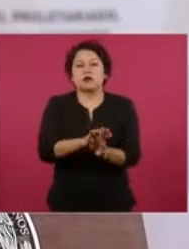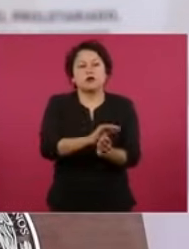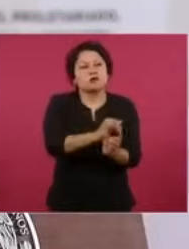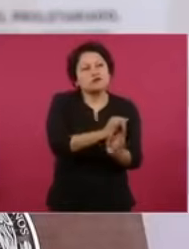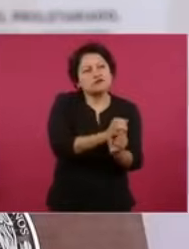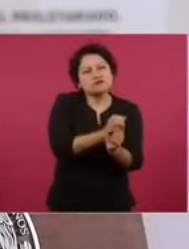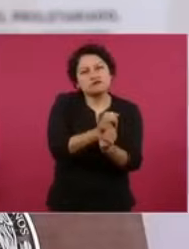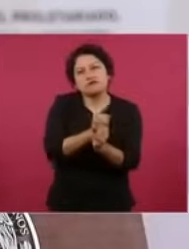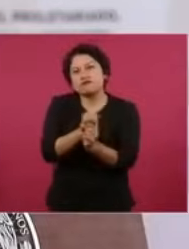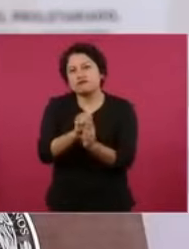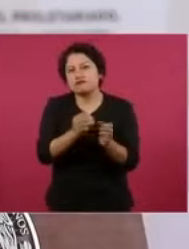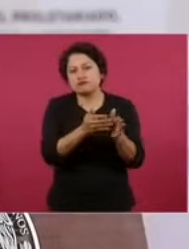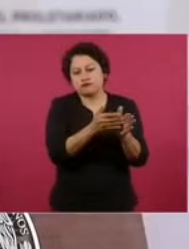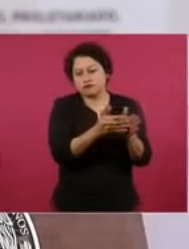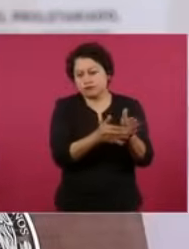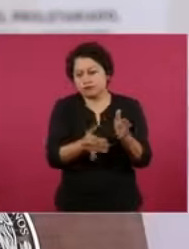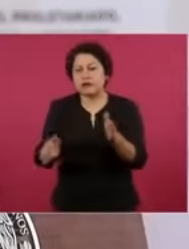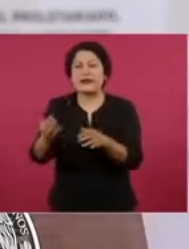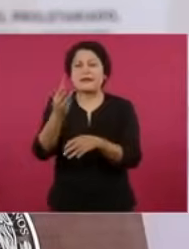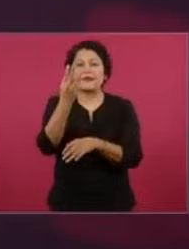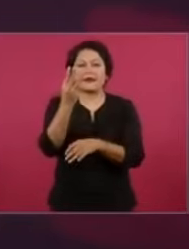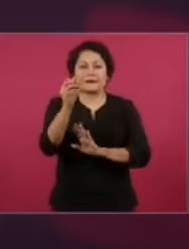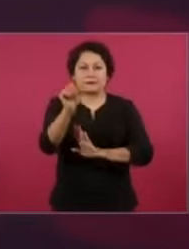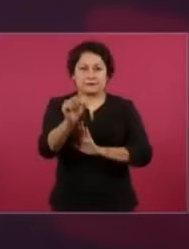casi 3 meses